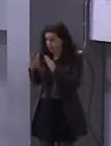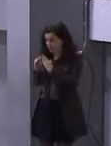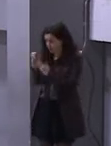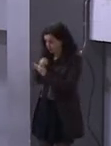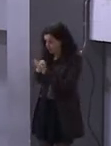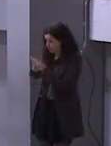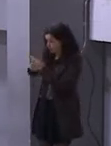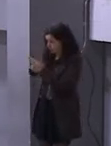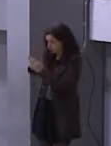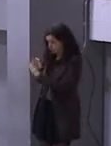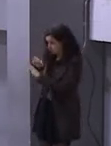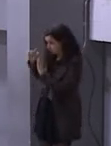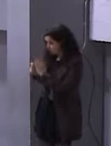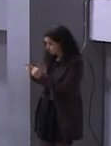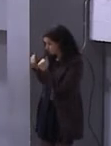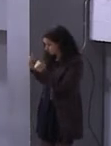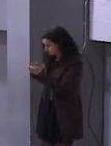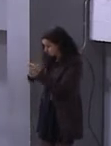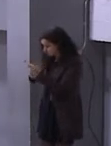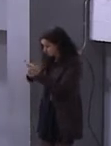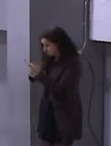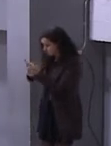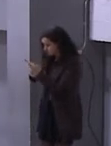biología, allá podemos llevar